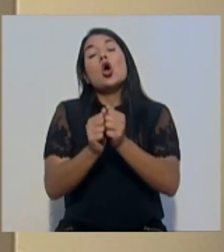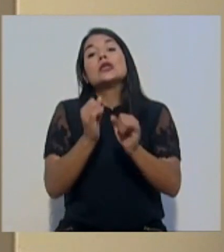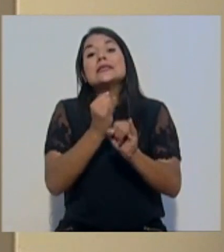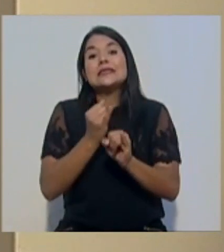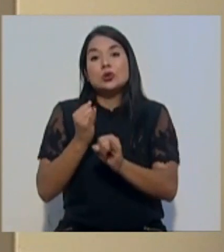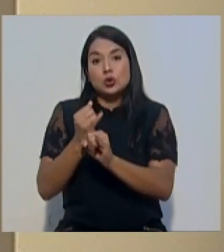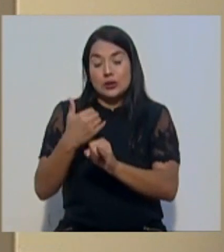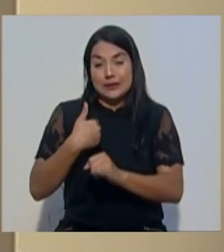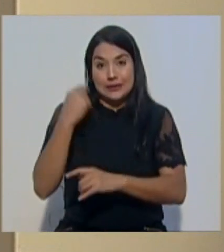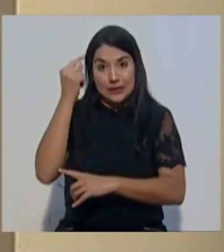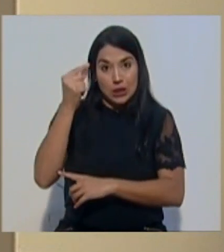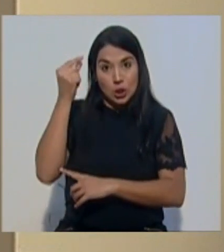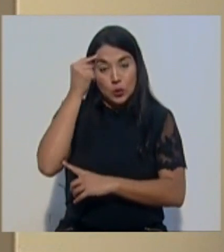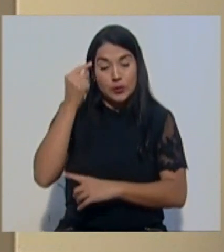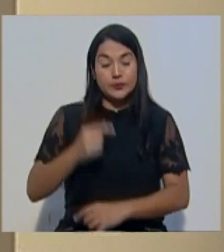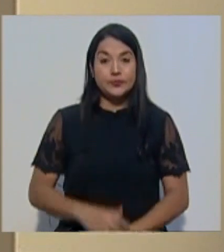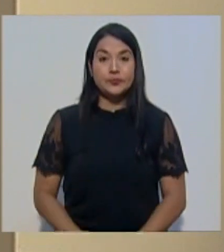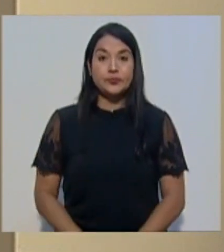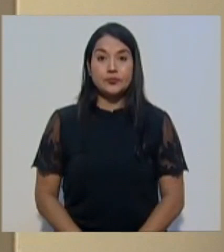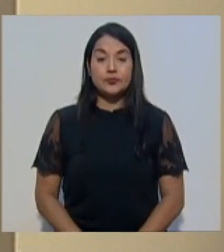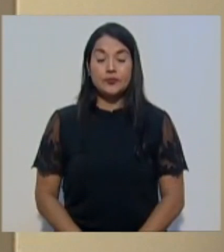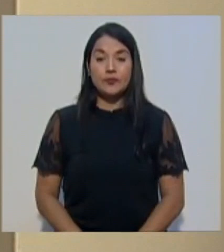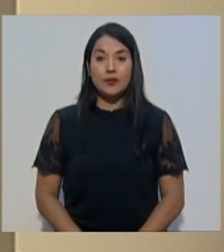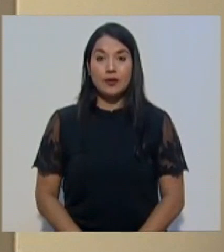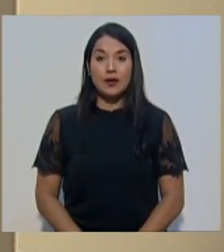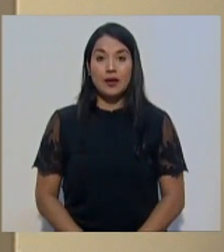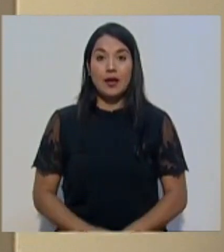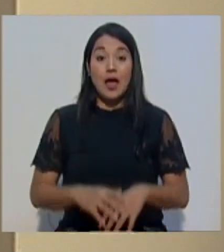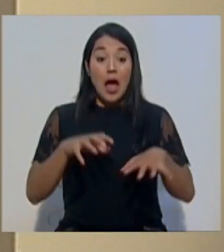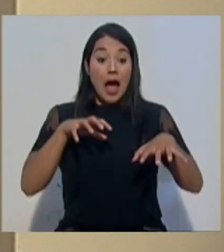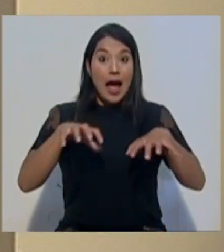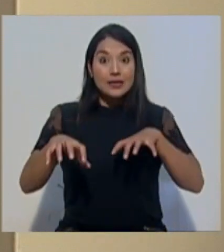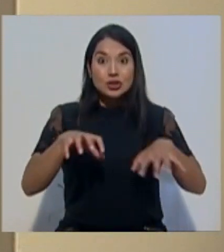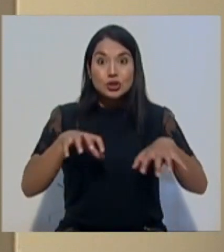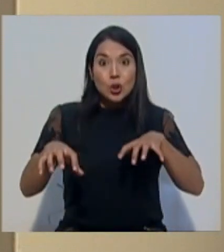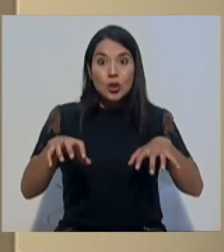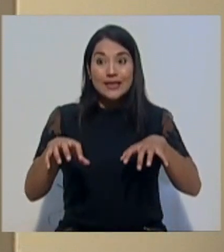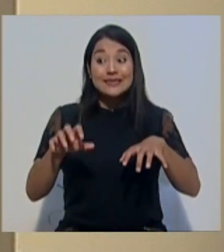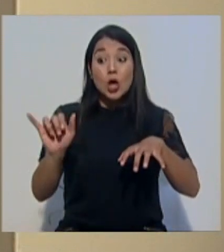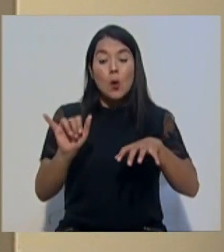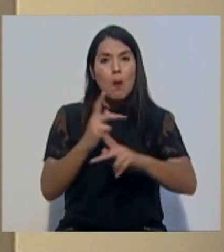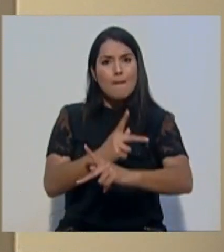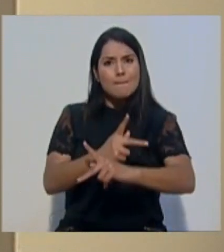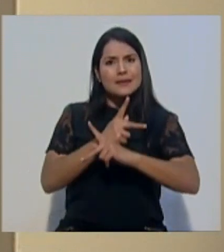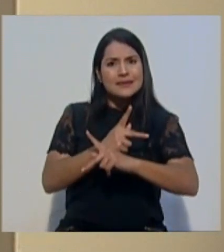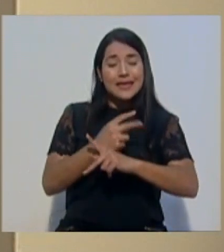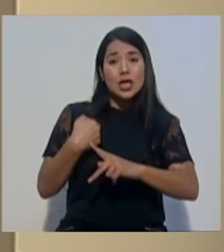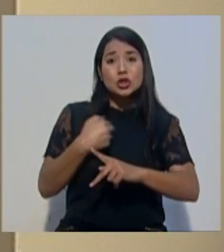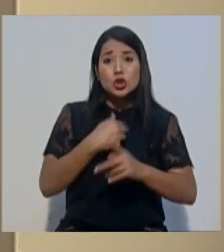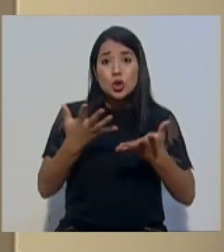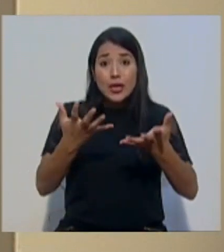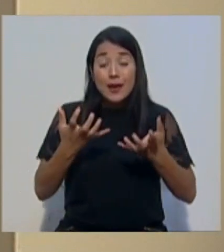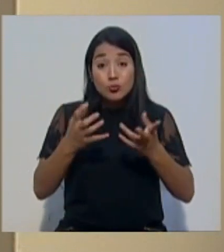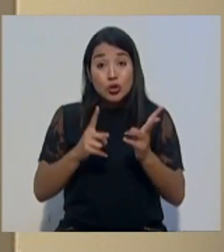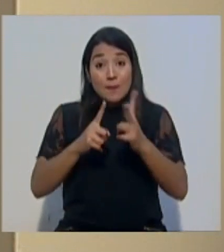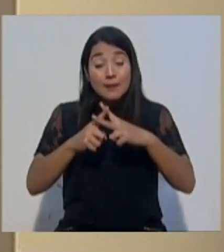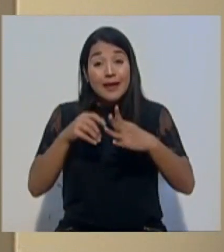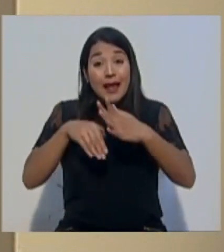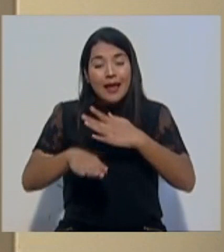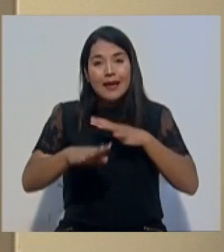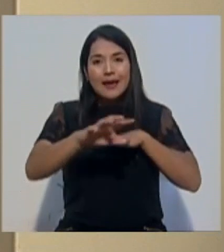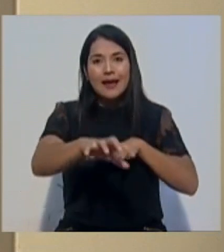Estado. El accionar preventivo que buscamos desarrollar en los cantones tiene como efecto una